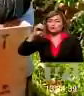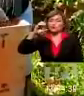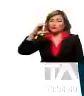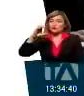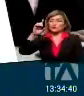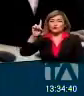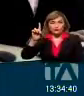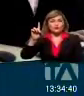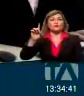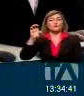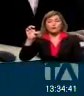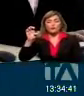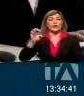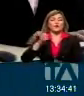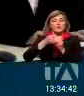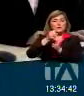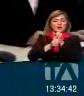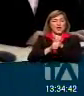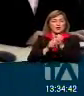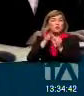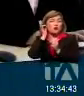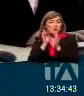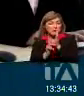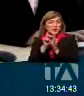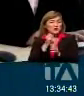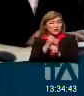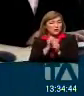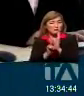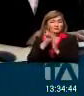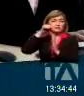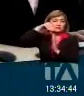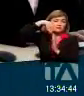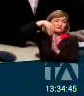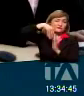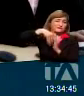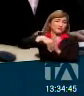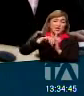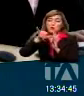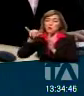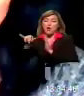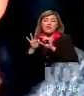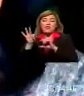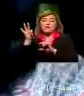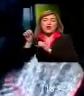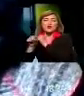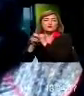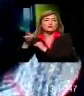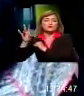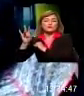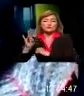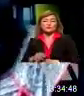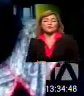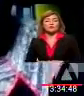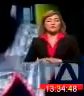a fines de este año el progreso de las mujeres en el ámbito laboral retrocederá a los niveles de 2017. Las mujeres